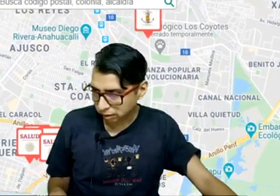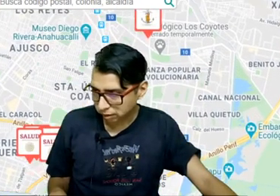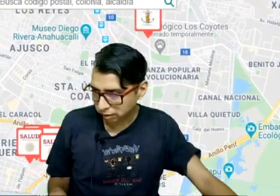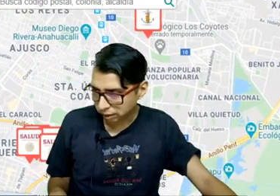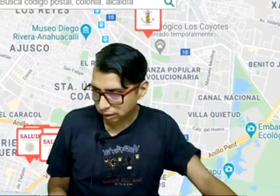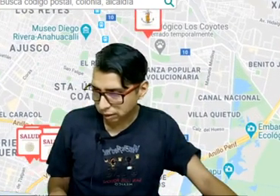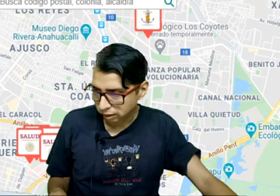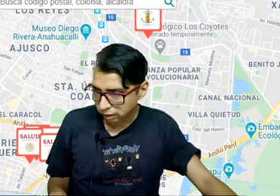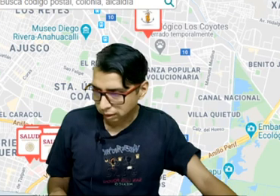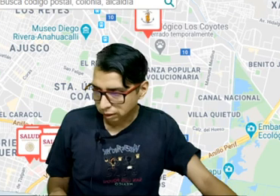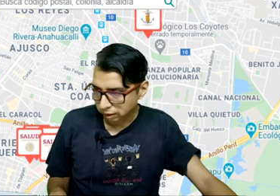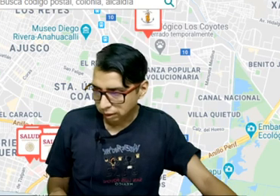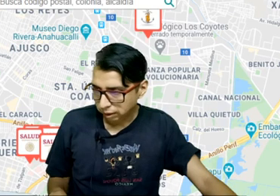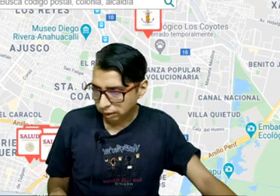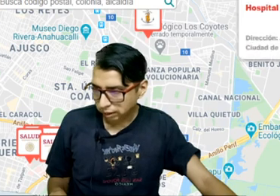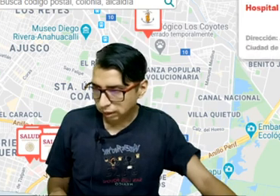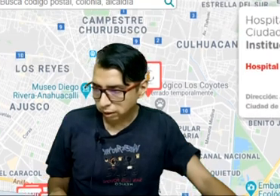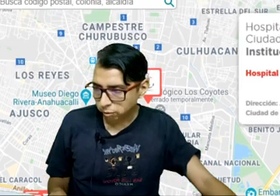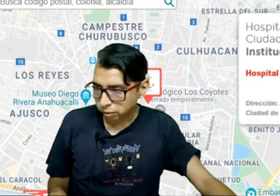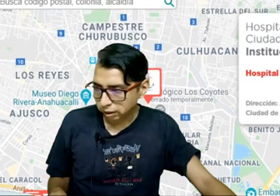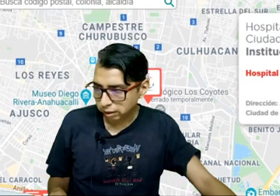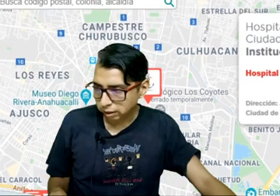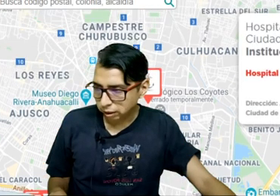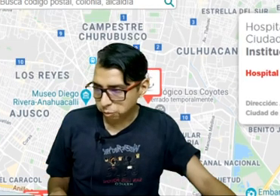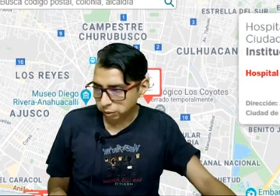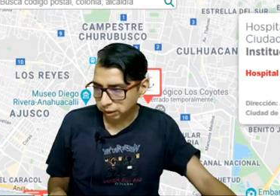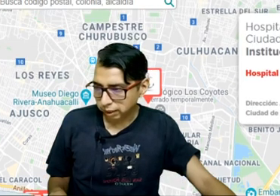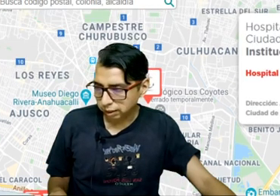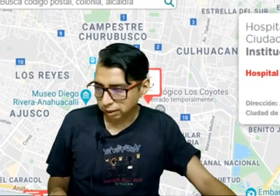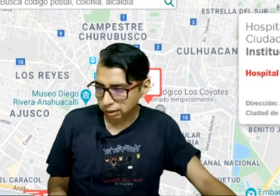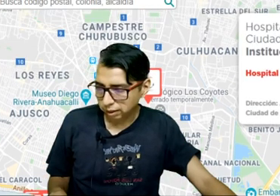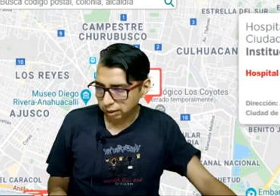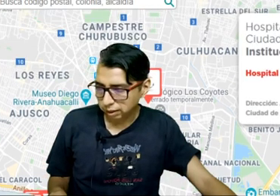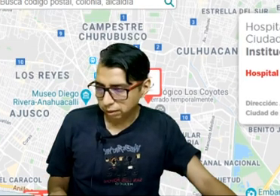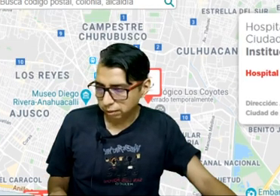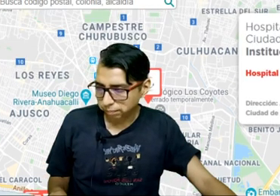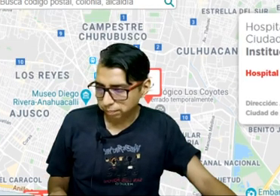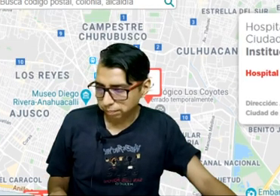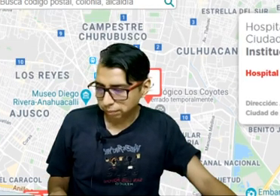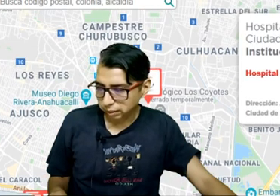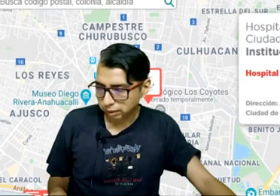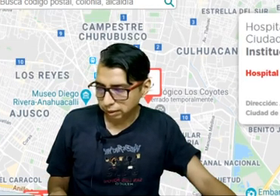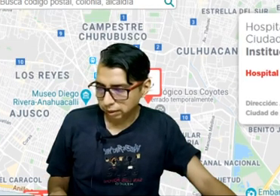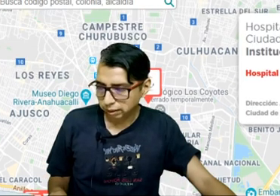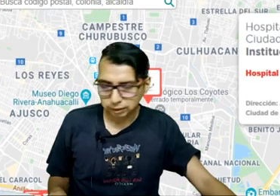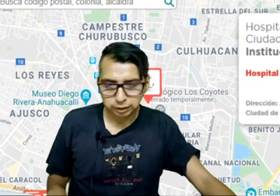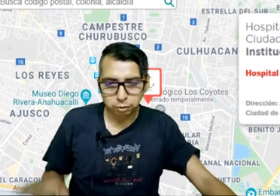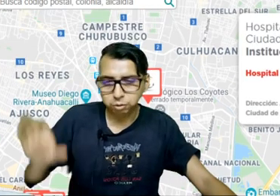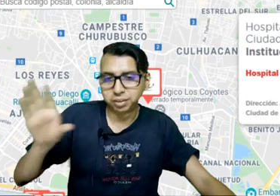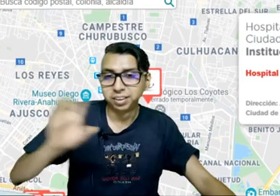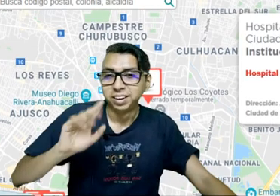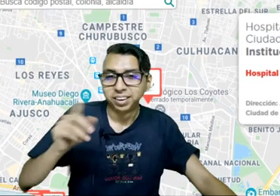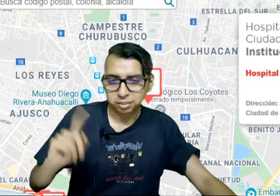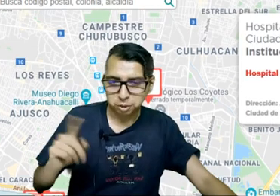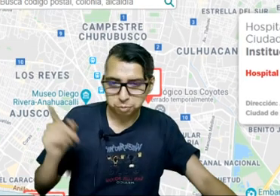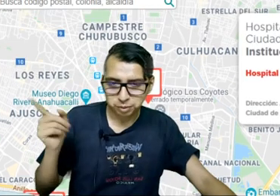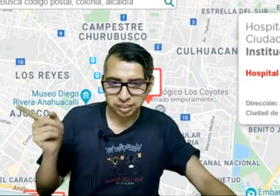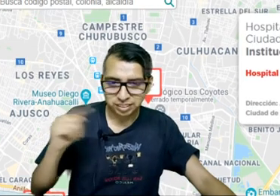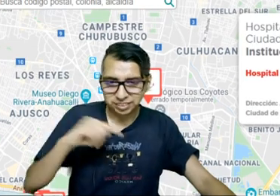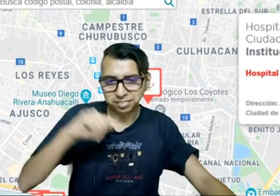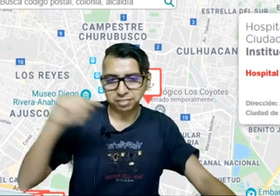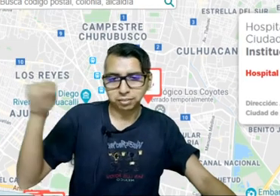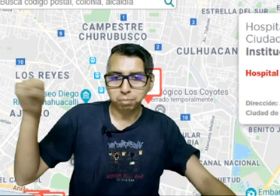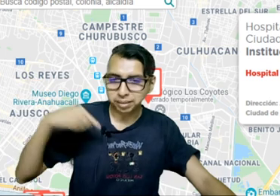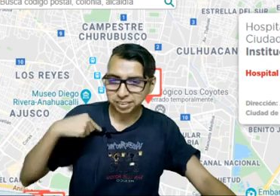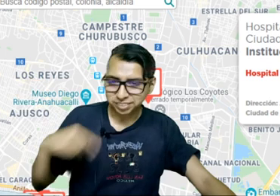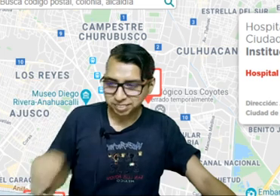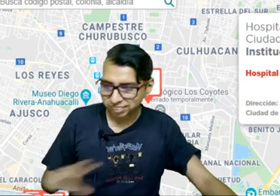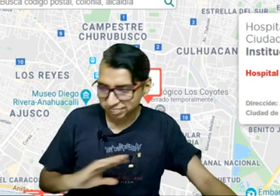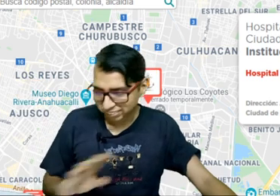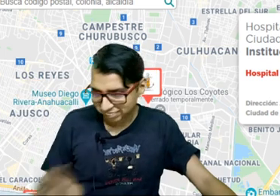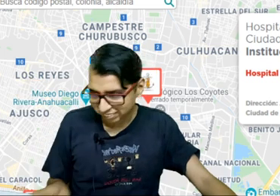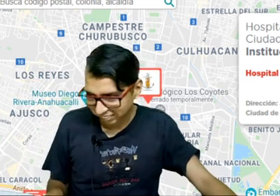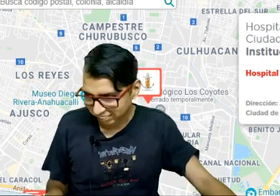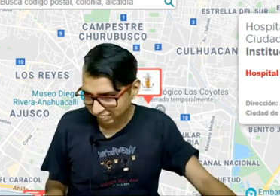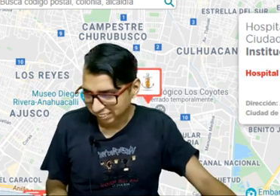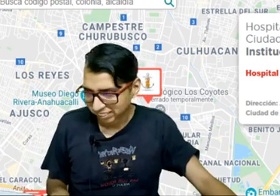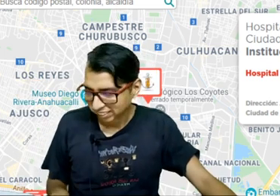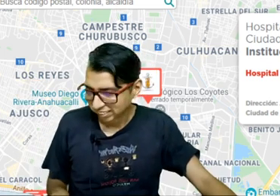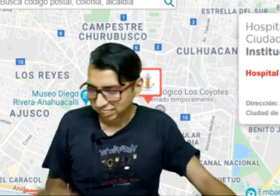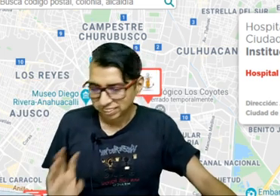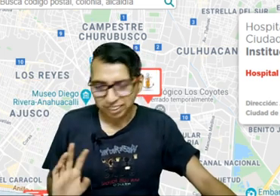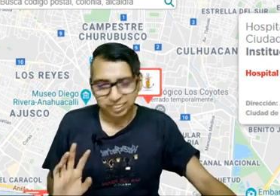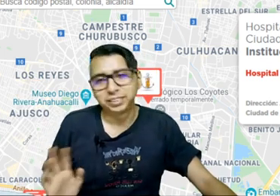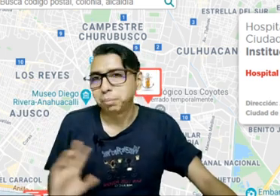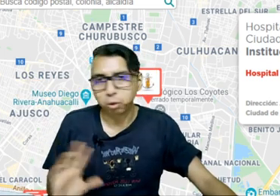clave en la work el hospital en el que está jorge este hospital está con un tomate